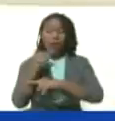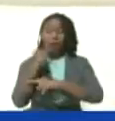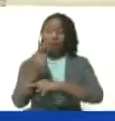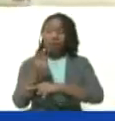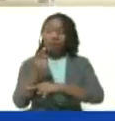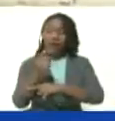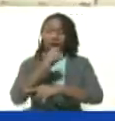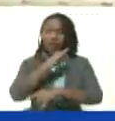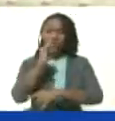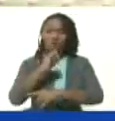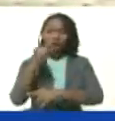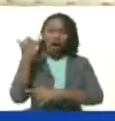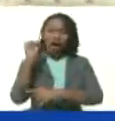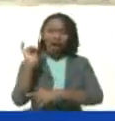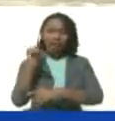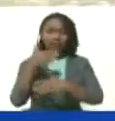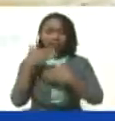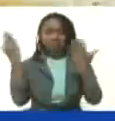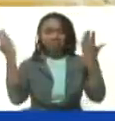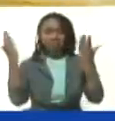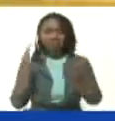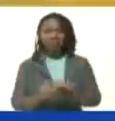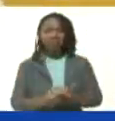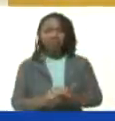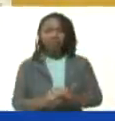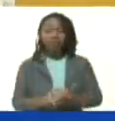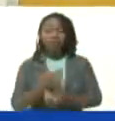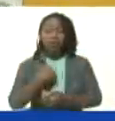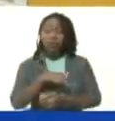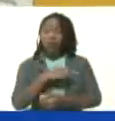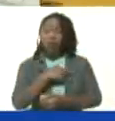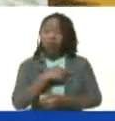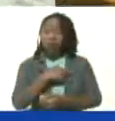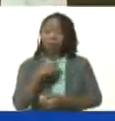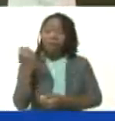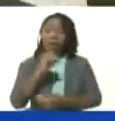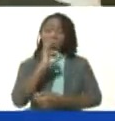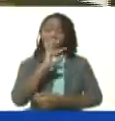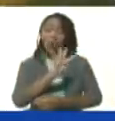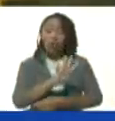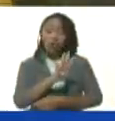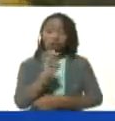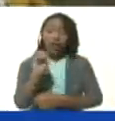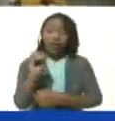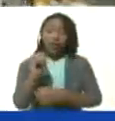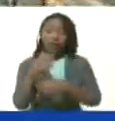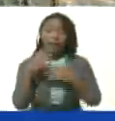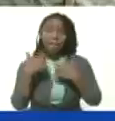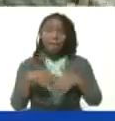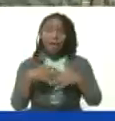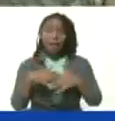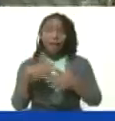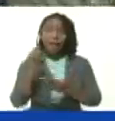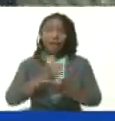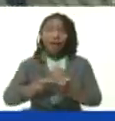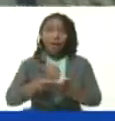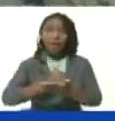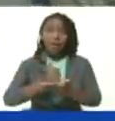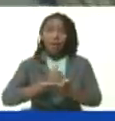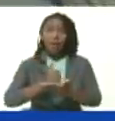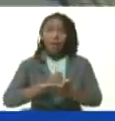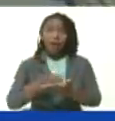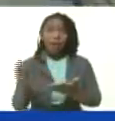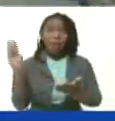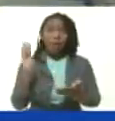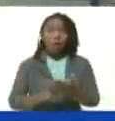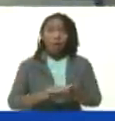el Zulia tiene con qué. Y si nosotros a las más de 400 empresas farmacéuticas le